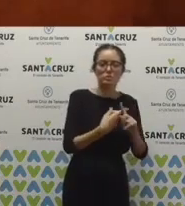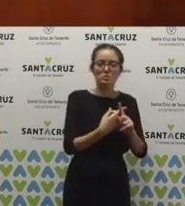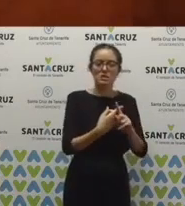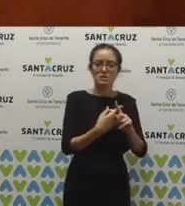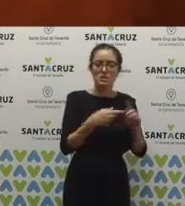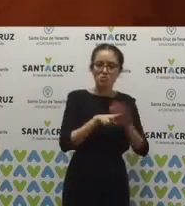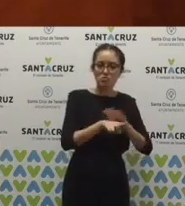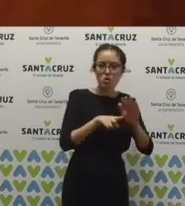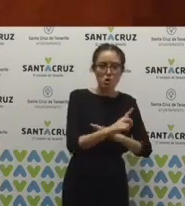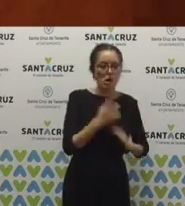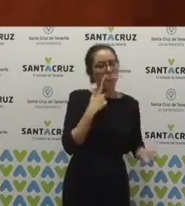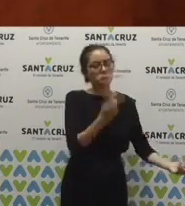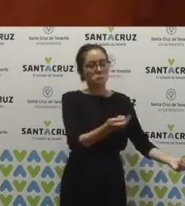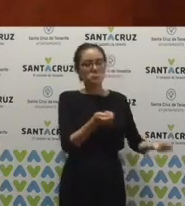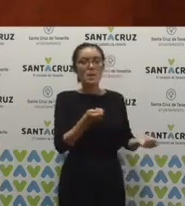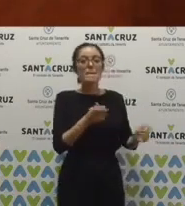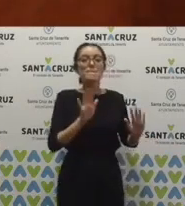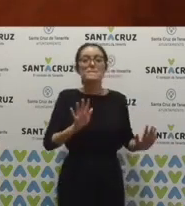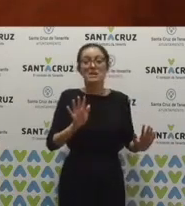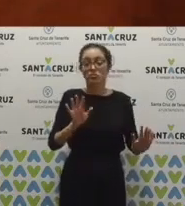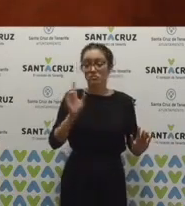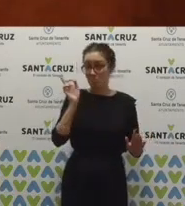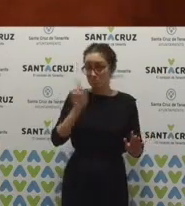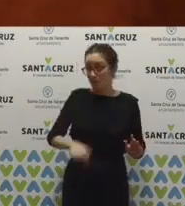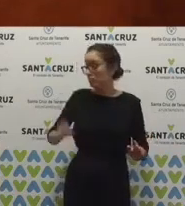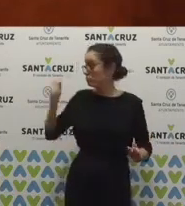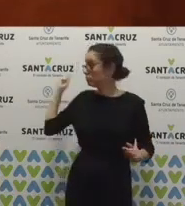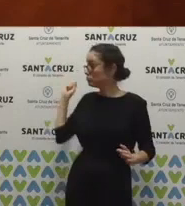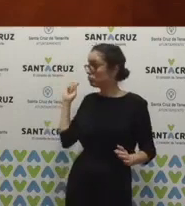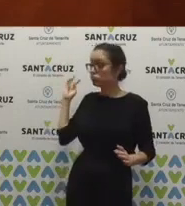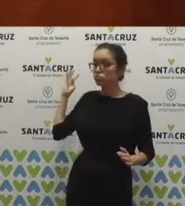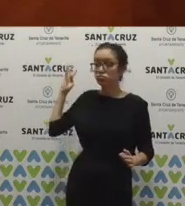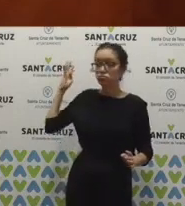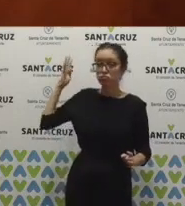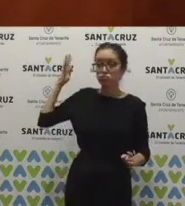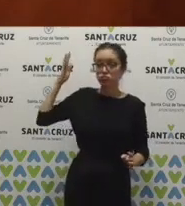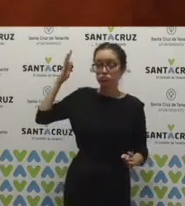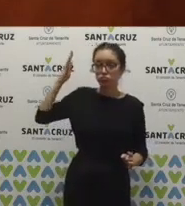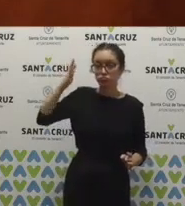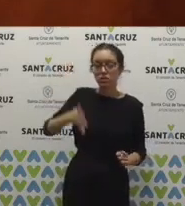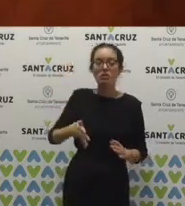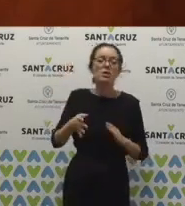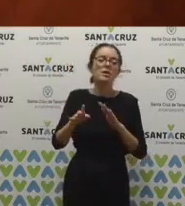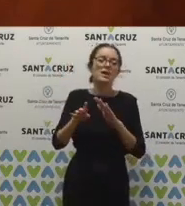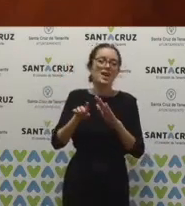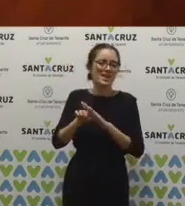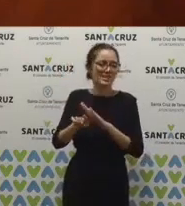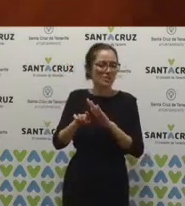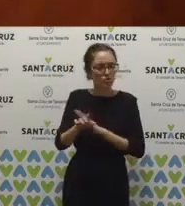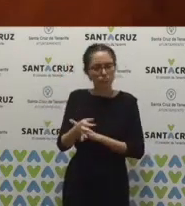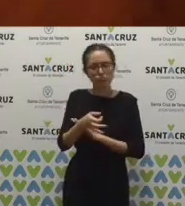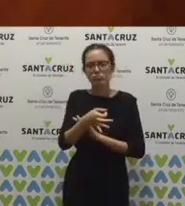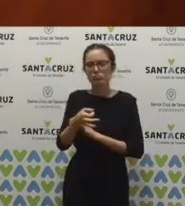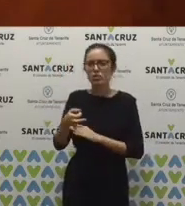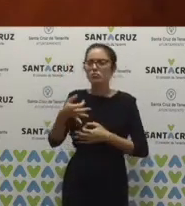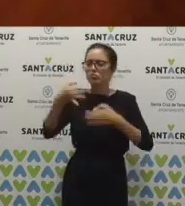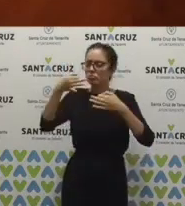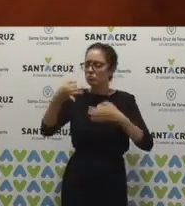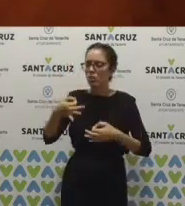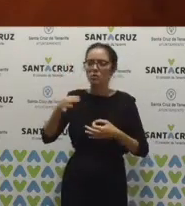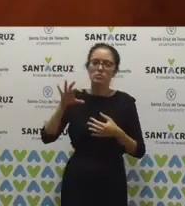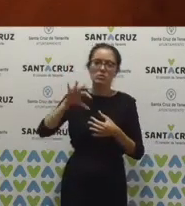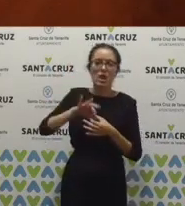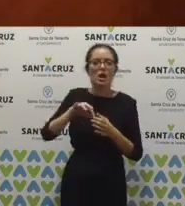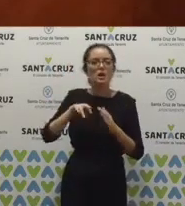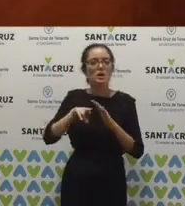locales sino que también durante años ha habido una gestión eficiente y rigurosa los recursos